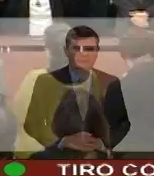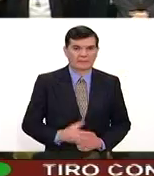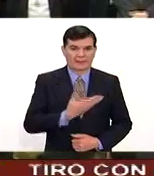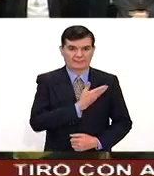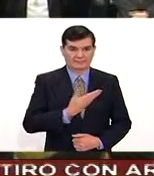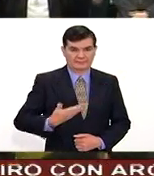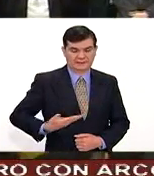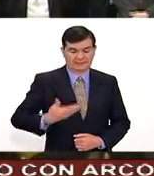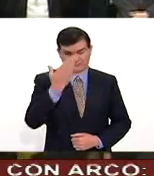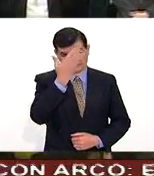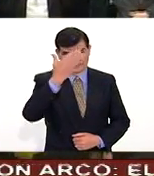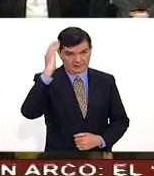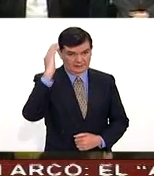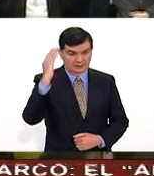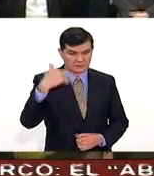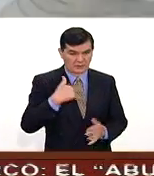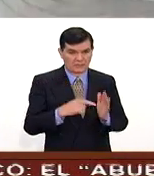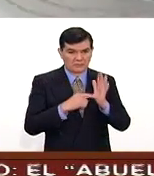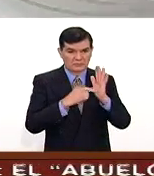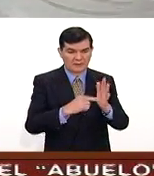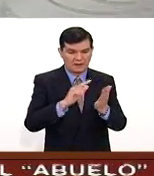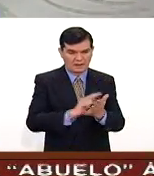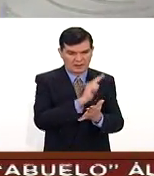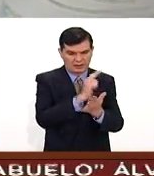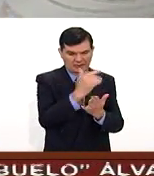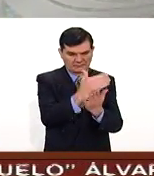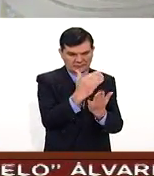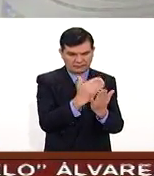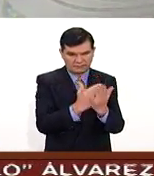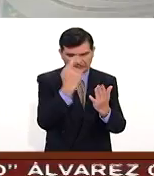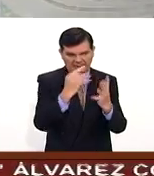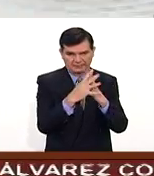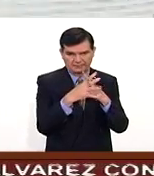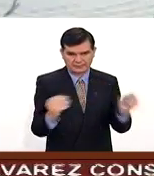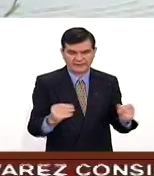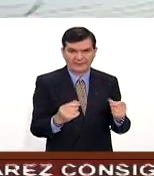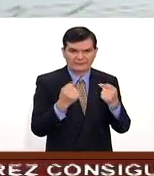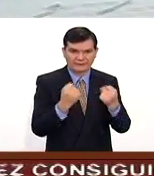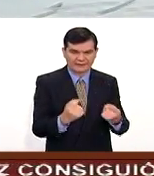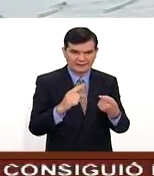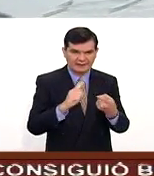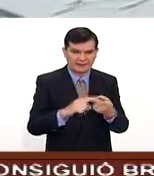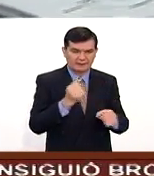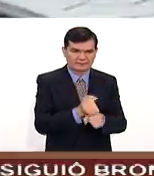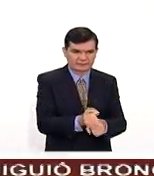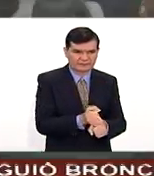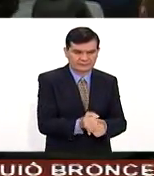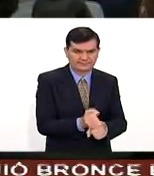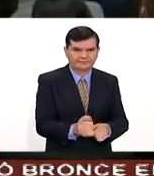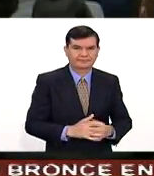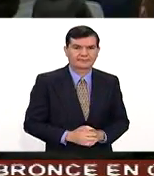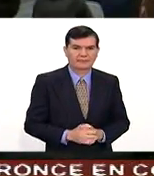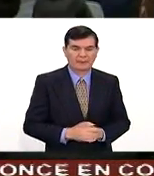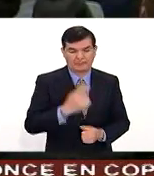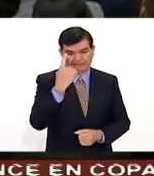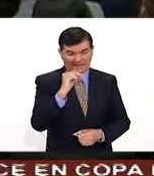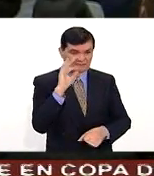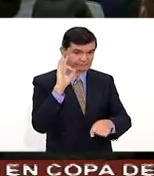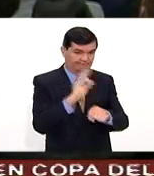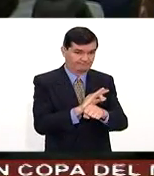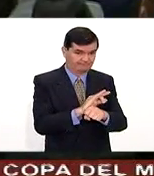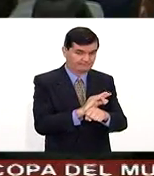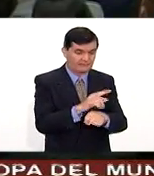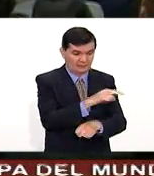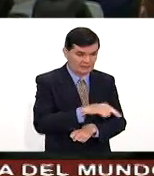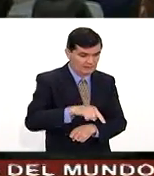El presidente Enrique Peña Nieto presenta iniciativas contra la desaparición forzada y la tortura. Para fortalecer